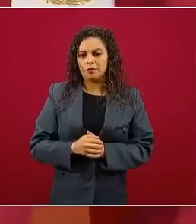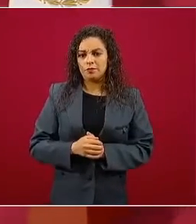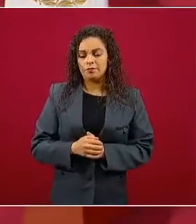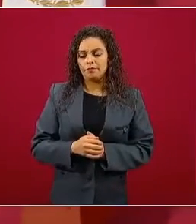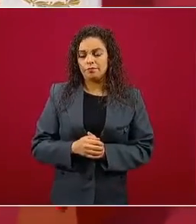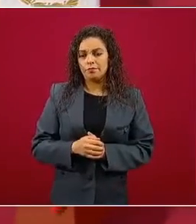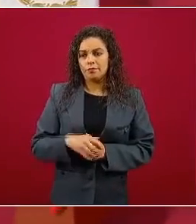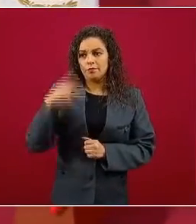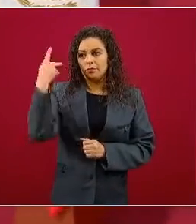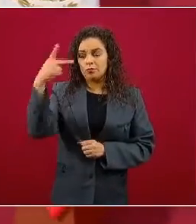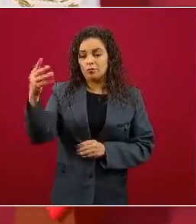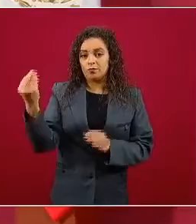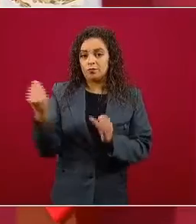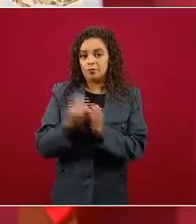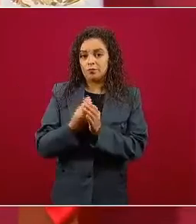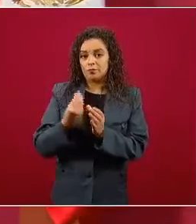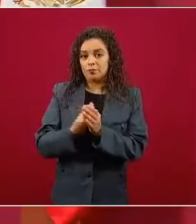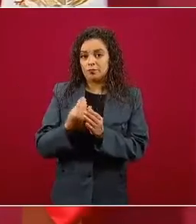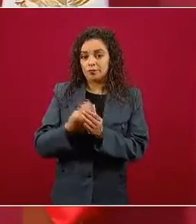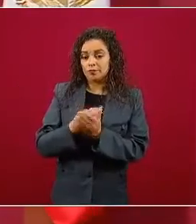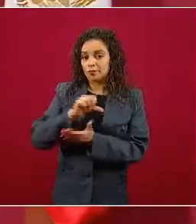financieros